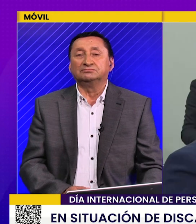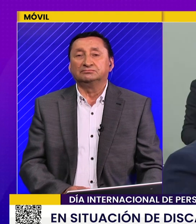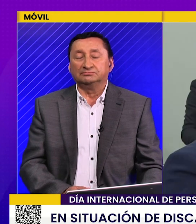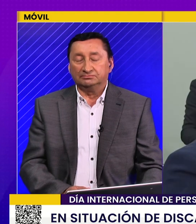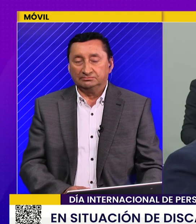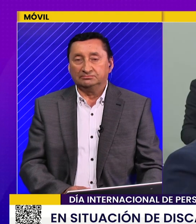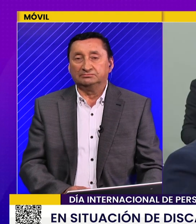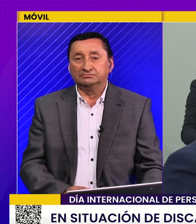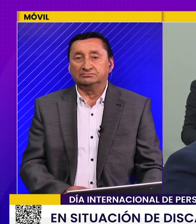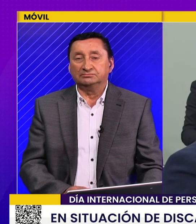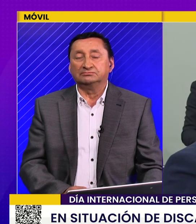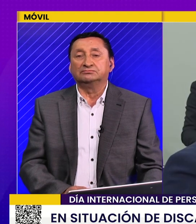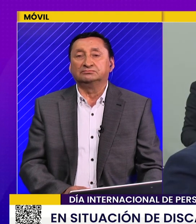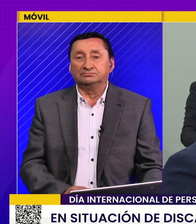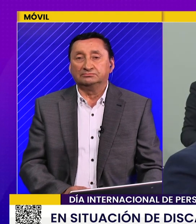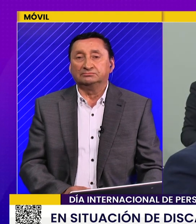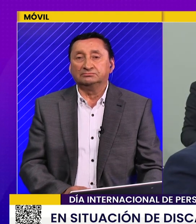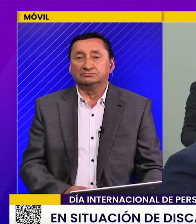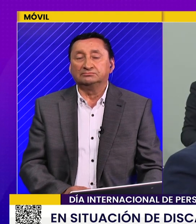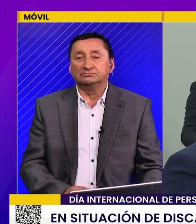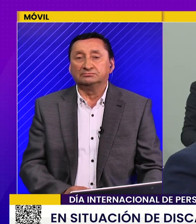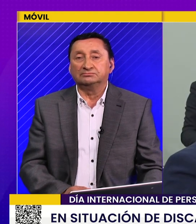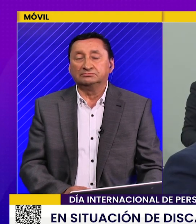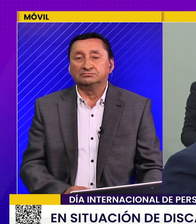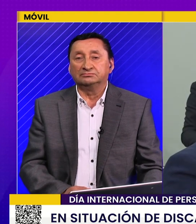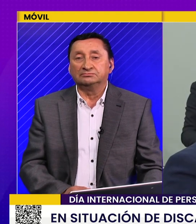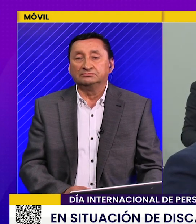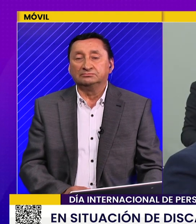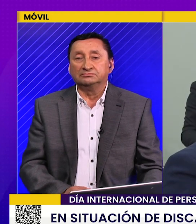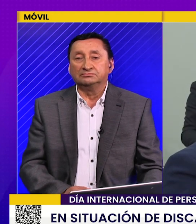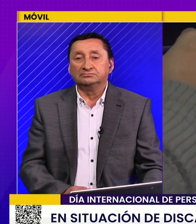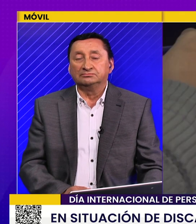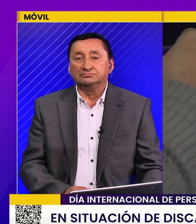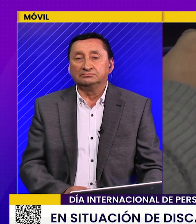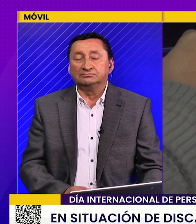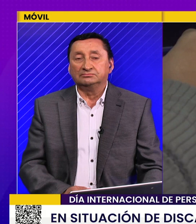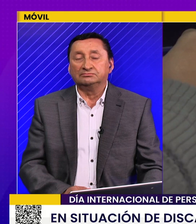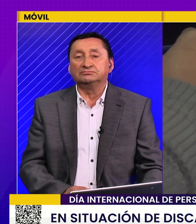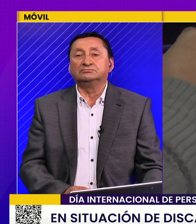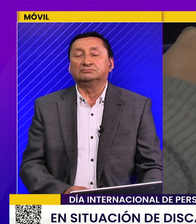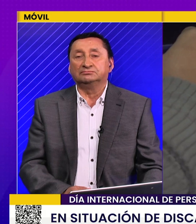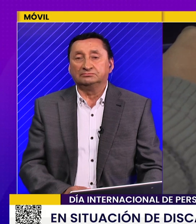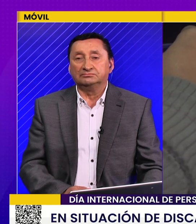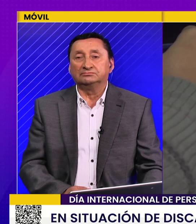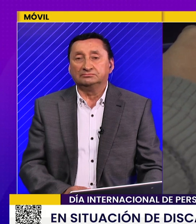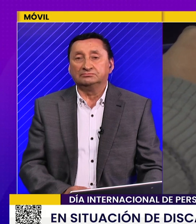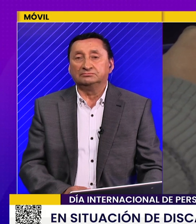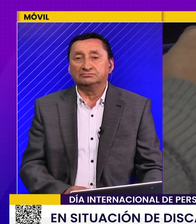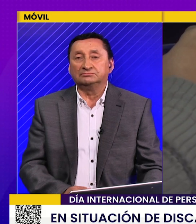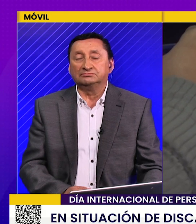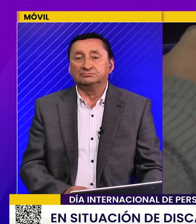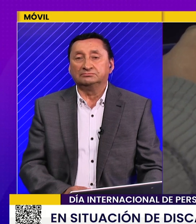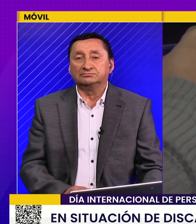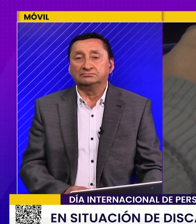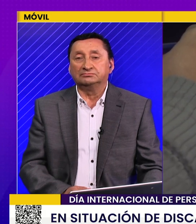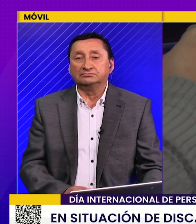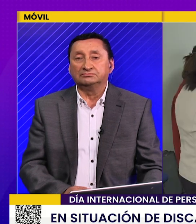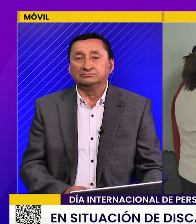la Convención Internacional de los Derechos con las Personas con Discapacidad en el año 2008, que tenemos la Ley 24